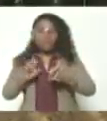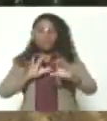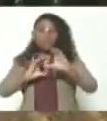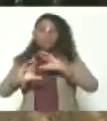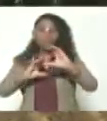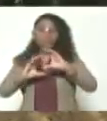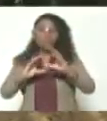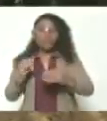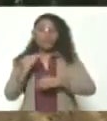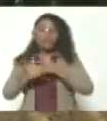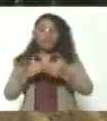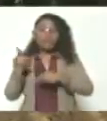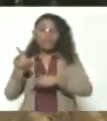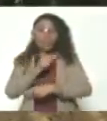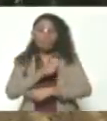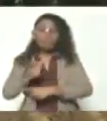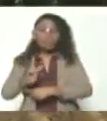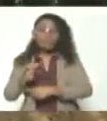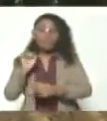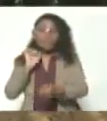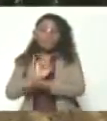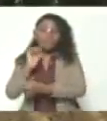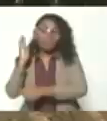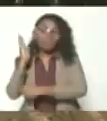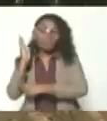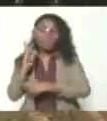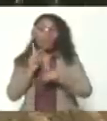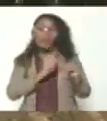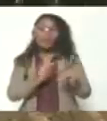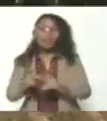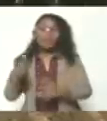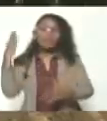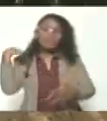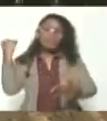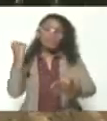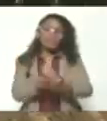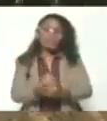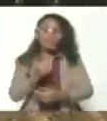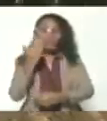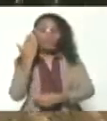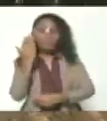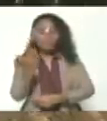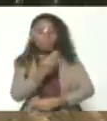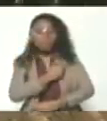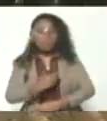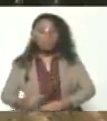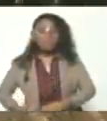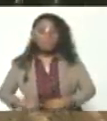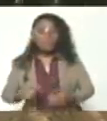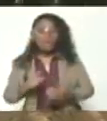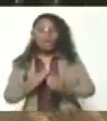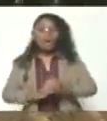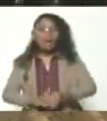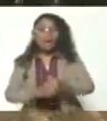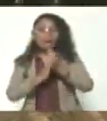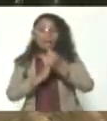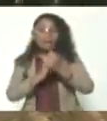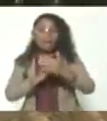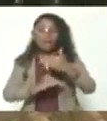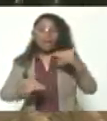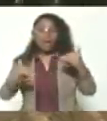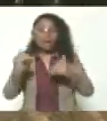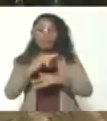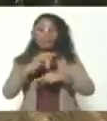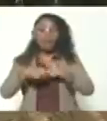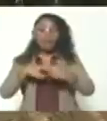estado diciendo estas personas que tenemos aprendidas, están los planes para asesinarlo a usted, mi comandante en jefe, a líderes del alto mando de la